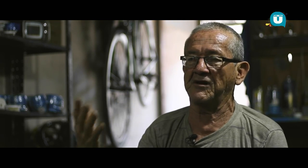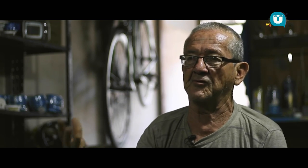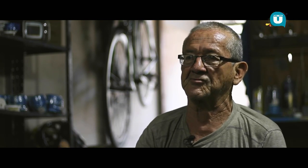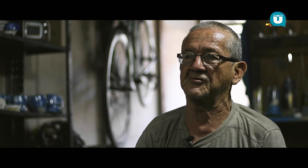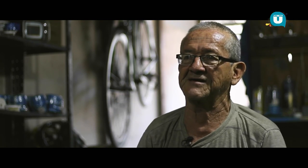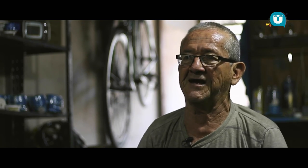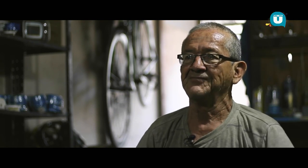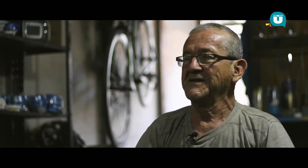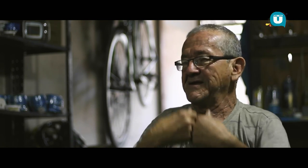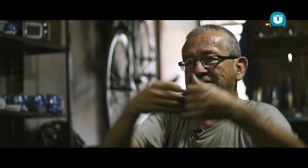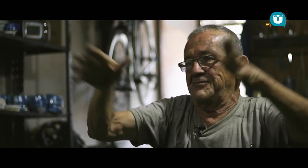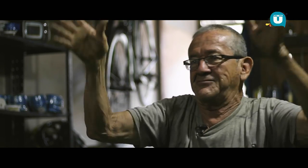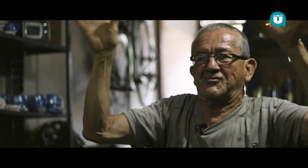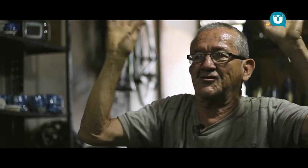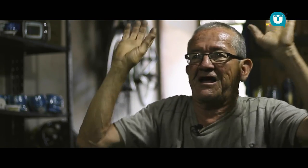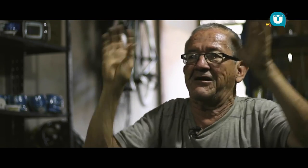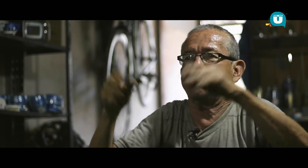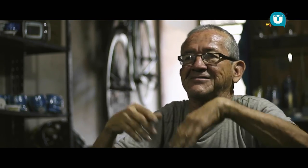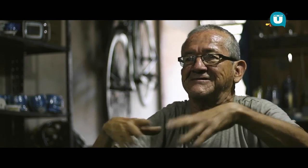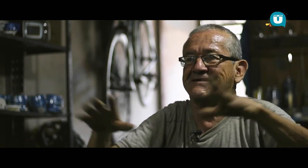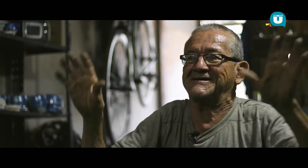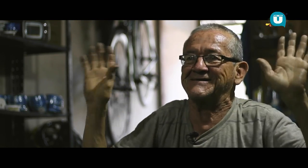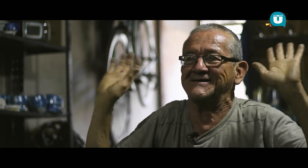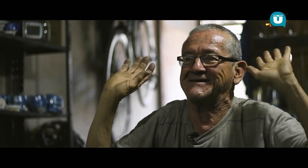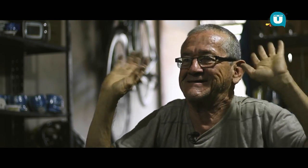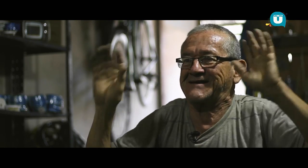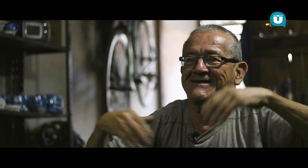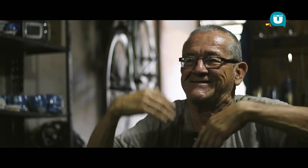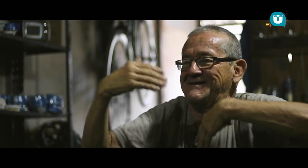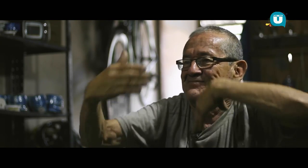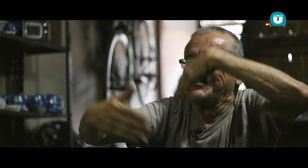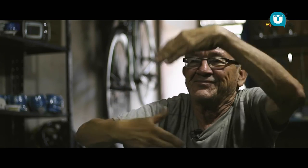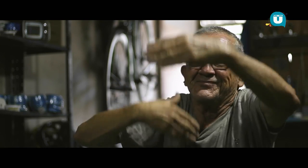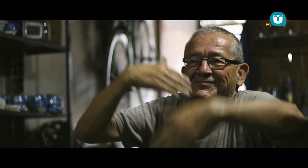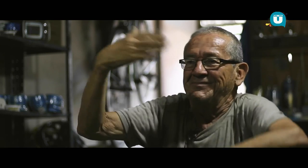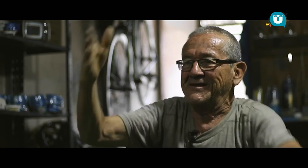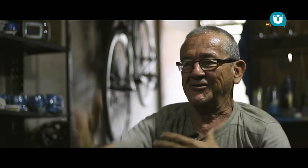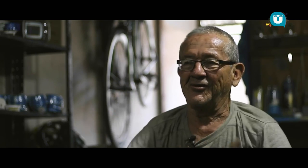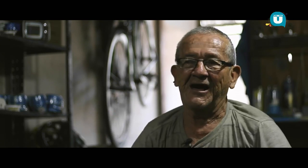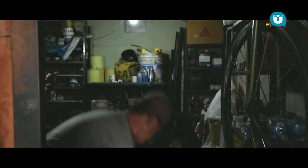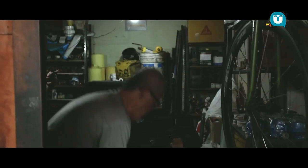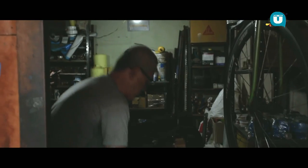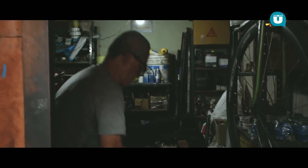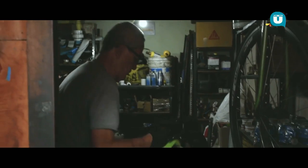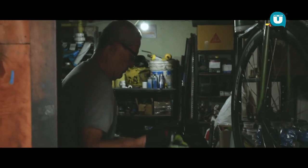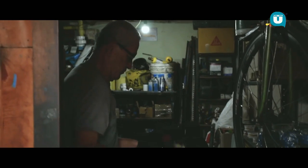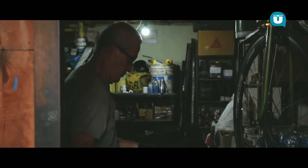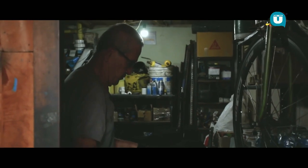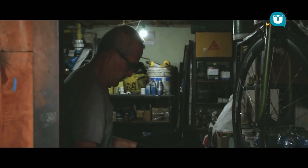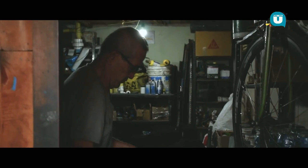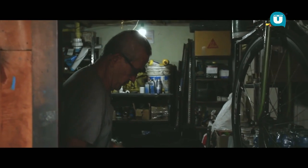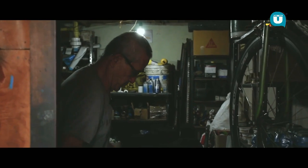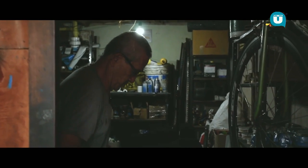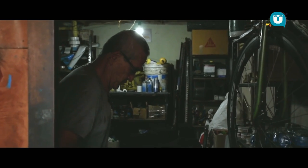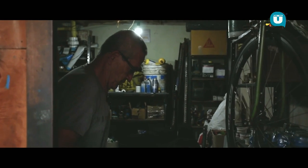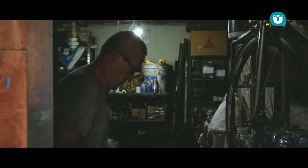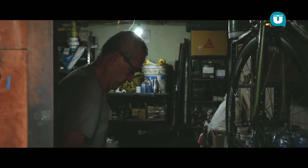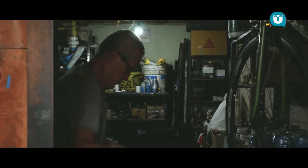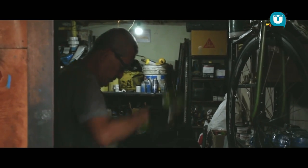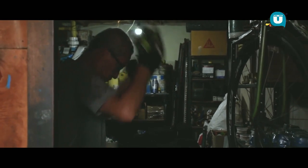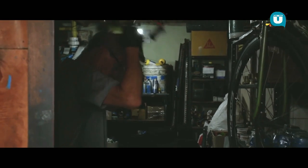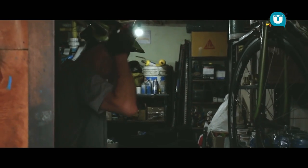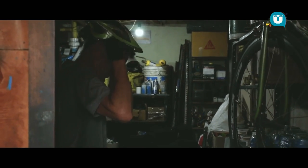una zona boscosa. Y yo soñaba viendo esa gente rodar. Y me gustaba